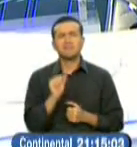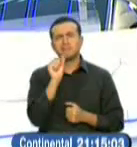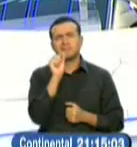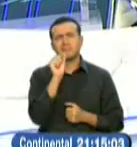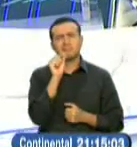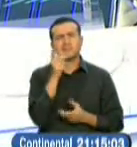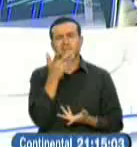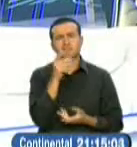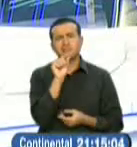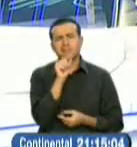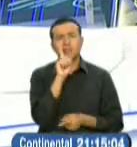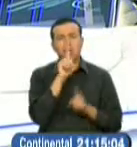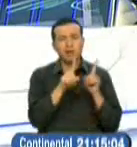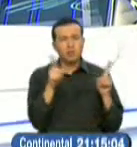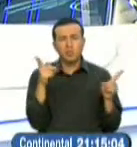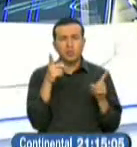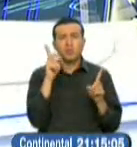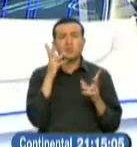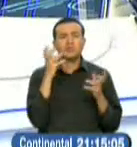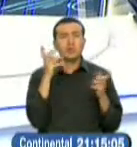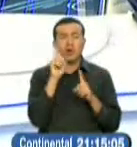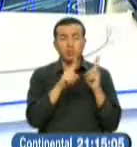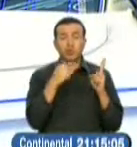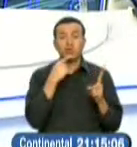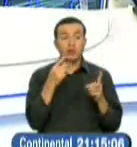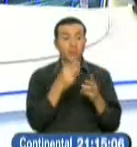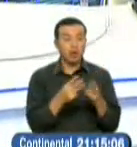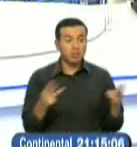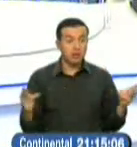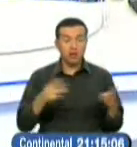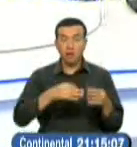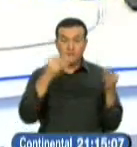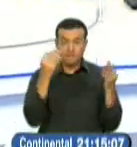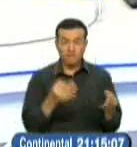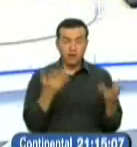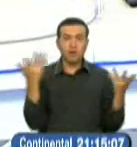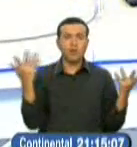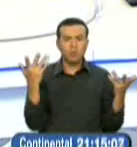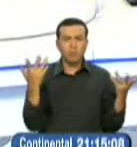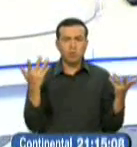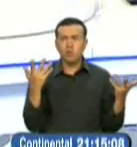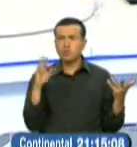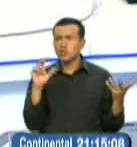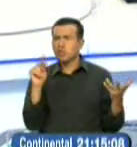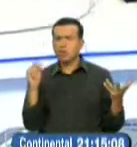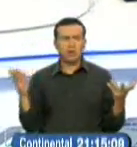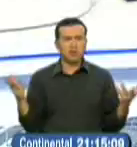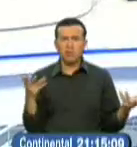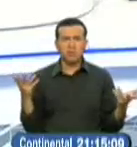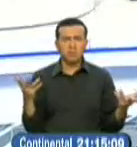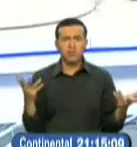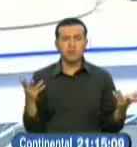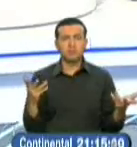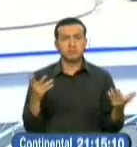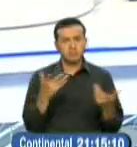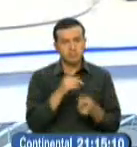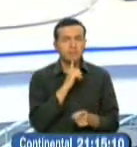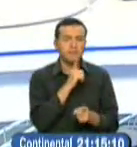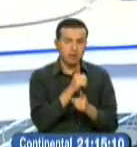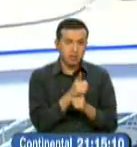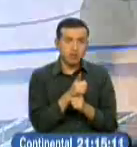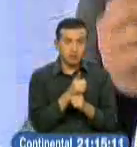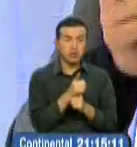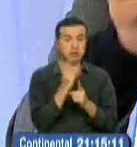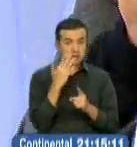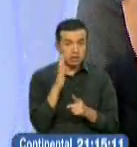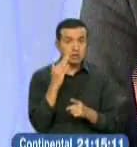que decirlo, o sea, aquí se ha querido establecer el material electoral oficial y cómo si esto debería estar en el Consejo Electoral. Coincidimos que